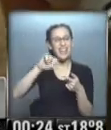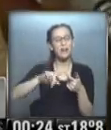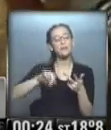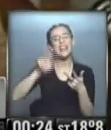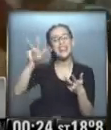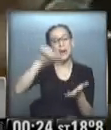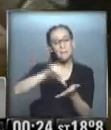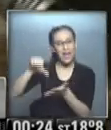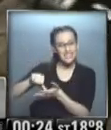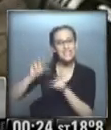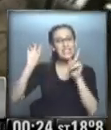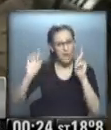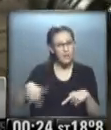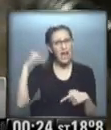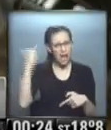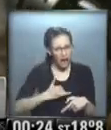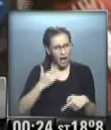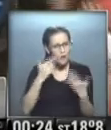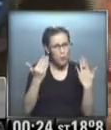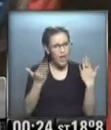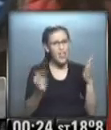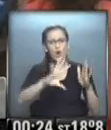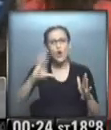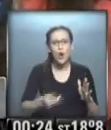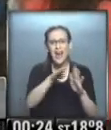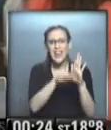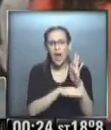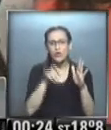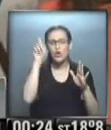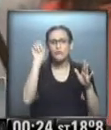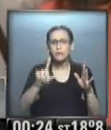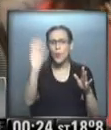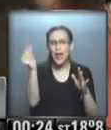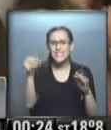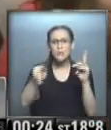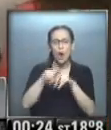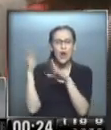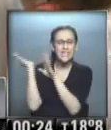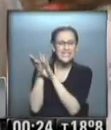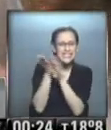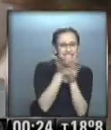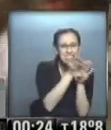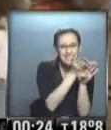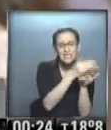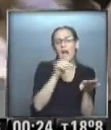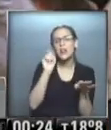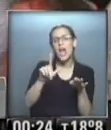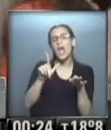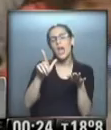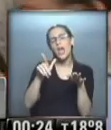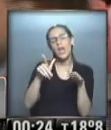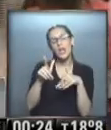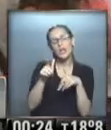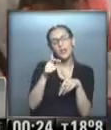de empresas, tienen amplio acceso a los datos recabados en Brasil por el espionaje de la Agencia Nacional de Seguridad de los Estados